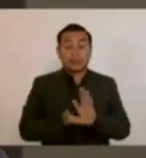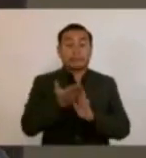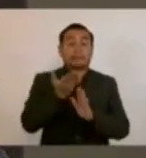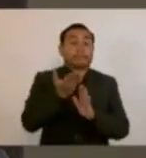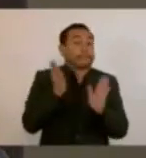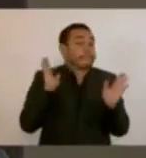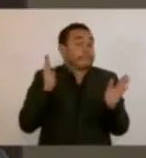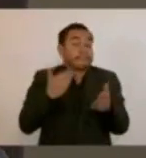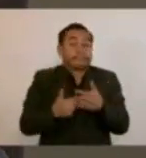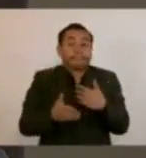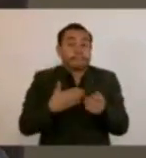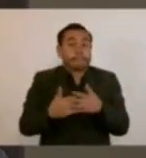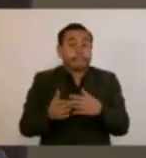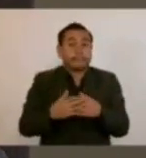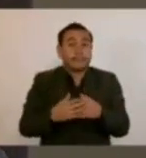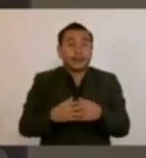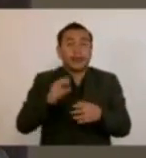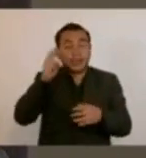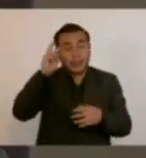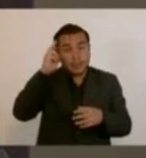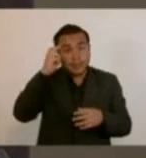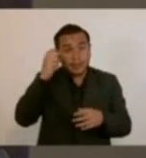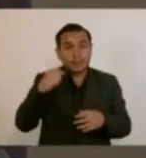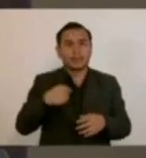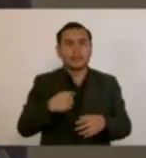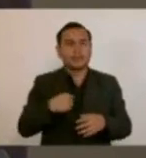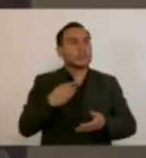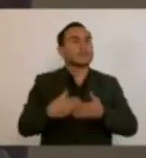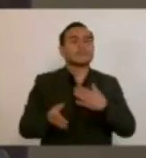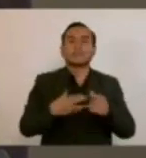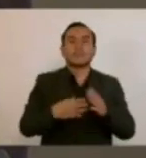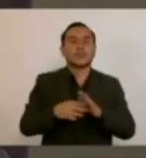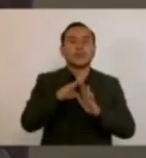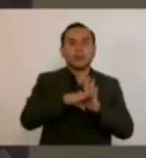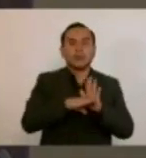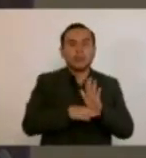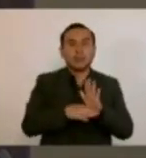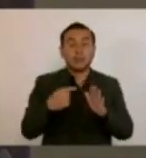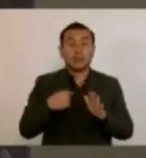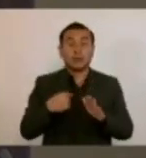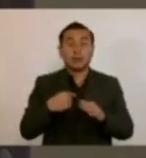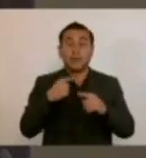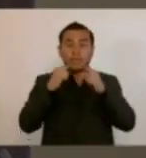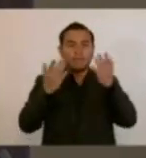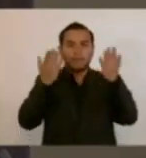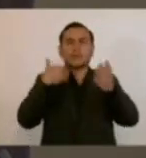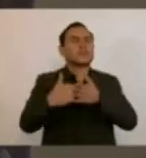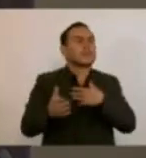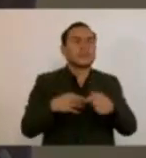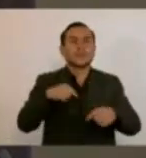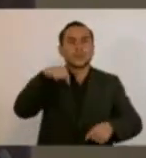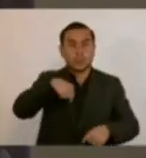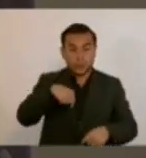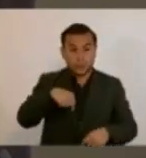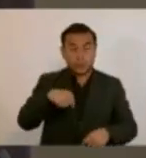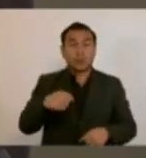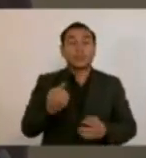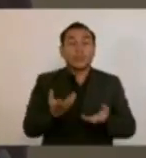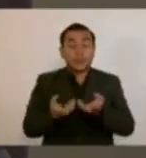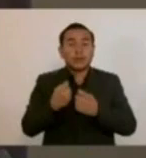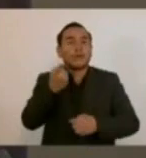nos cueste algunos puntos de popularidad, estamos dispuestos a sacrificarlo con tal de salvaguardar la vida de las personas. Estas no son decisiones